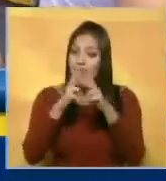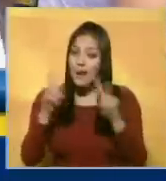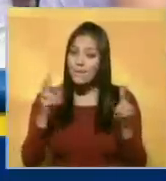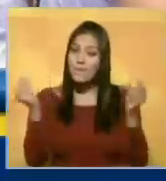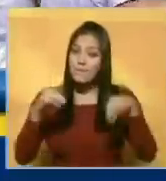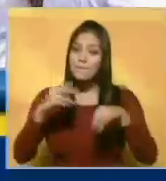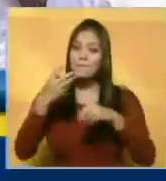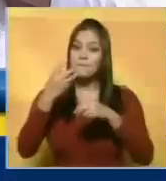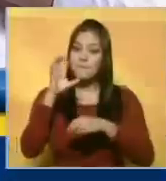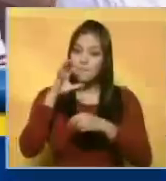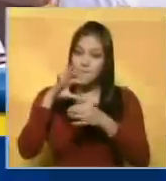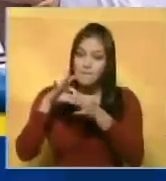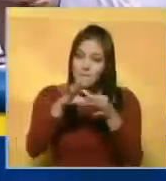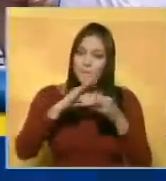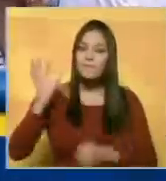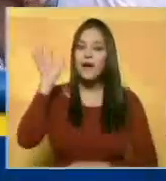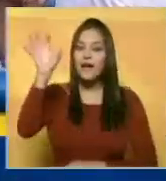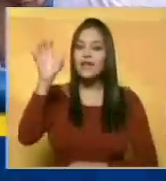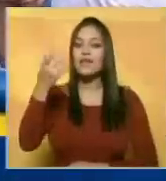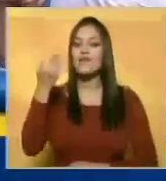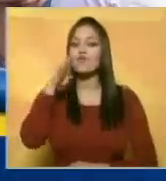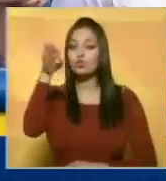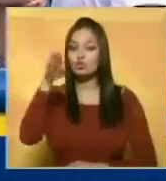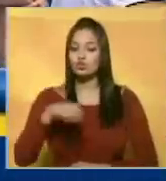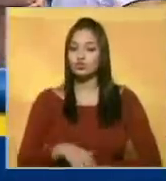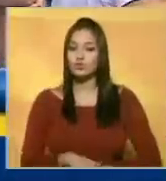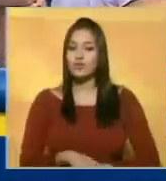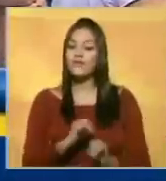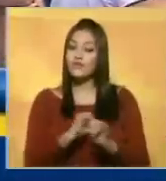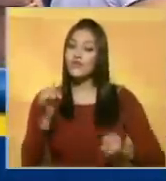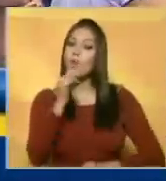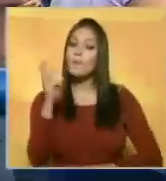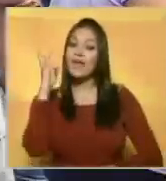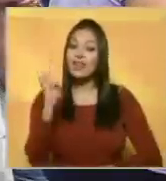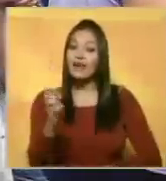país y la unidad nacional de cara al futuro. Desde Petare, Liz Flores, Noticiero Venevisión.